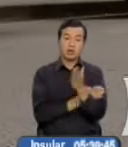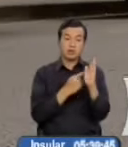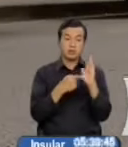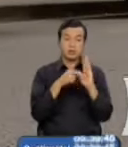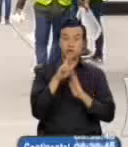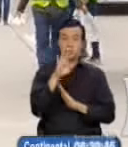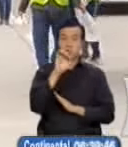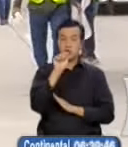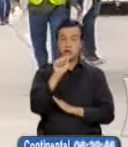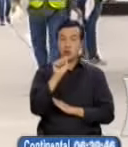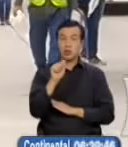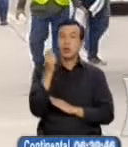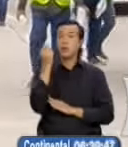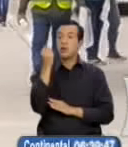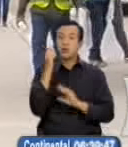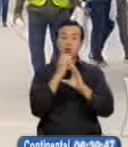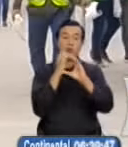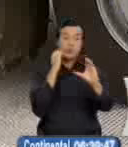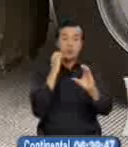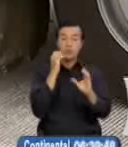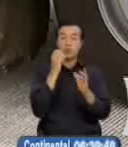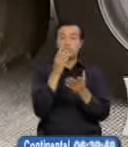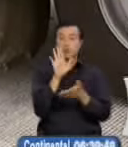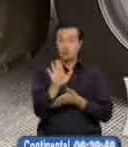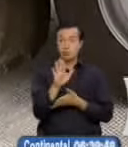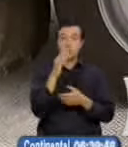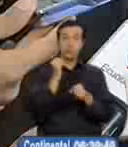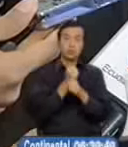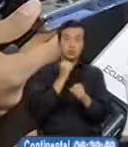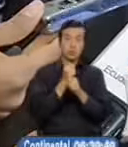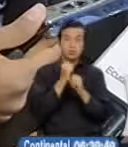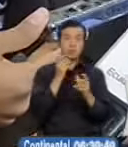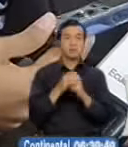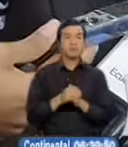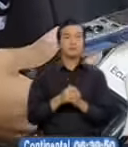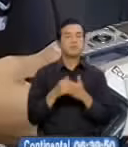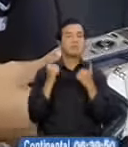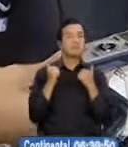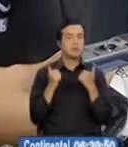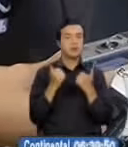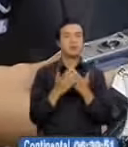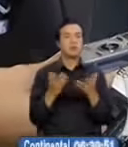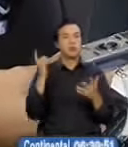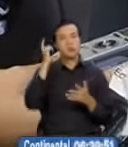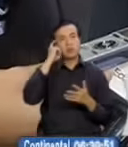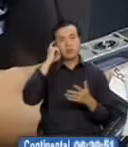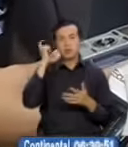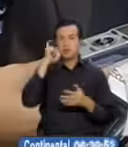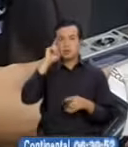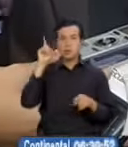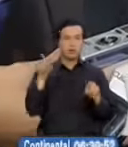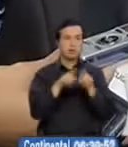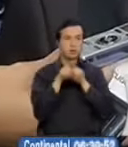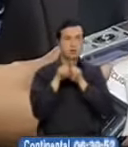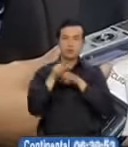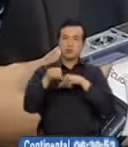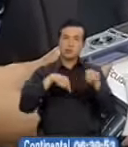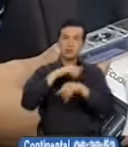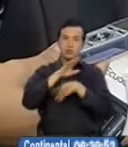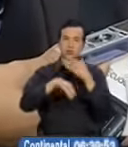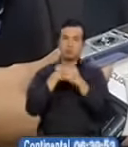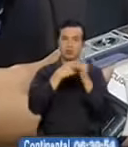la renta el valor de las unidades con las que cumplen su actividad económica. Es muy bueno, pero lo que pasa es que se tiene que realizar un consenso de parte de la transportación.